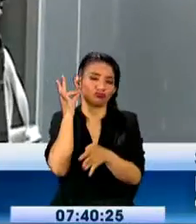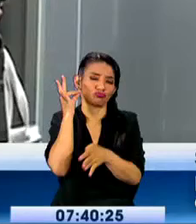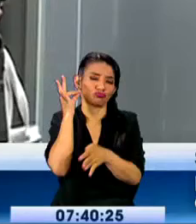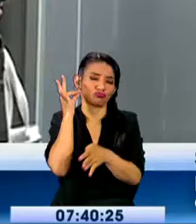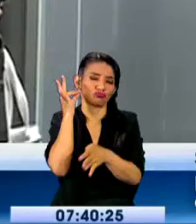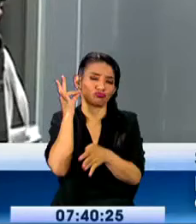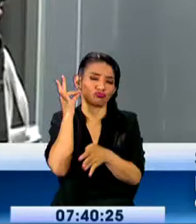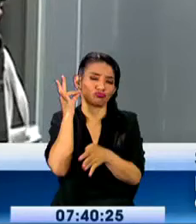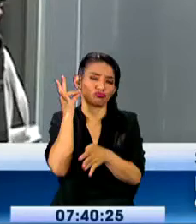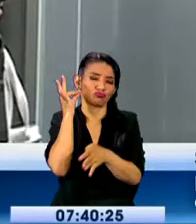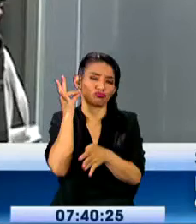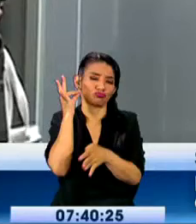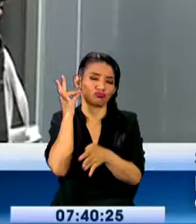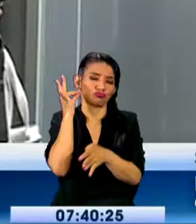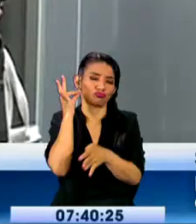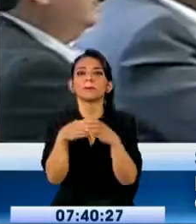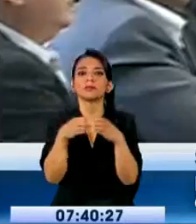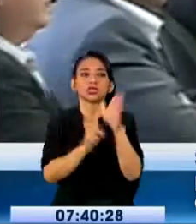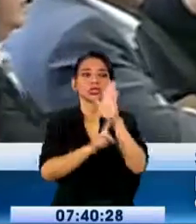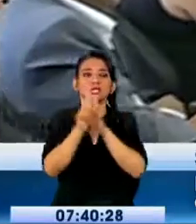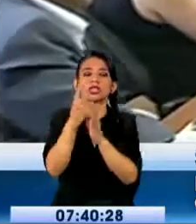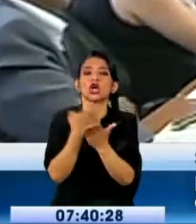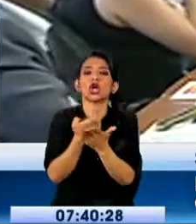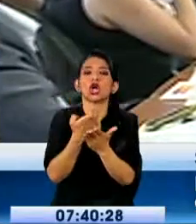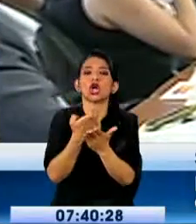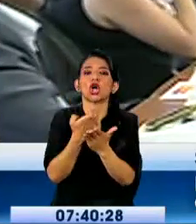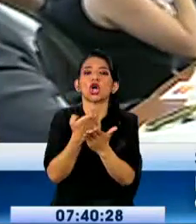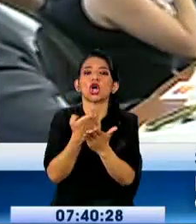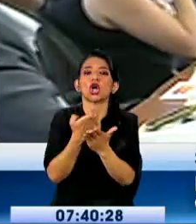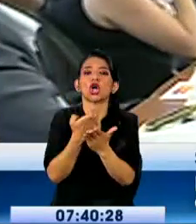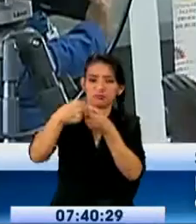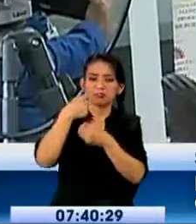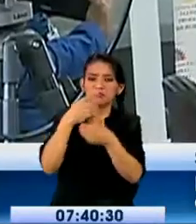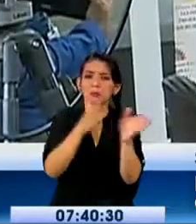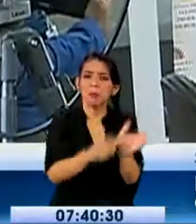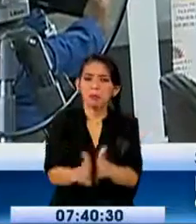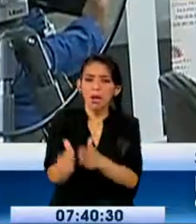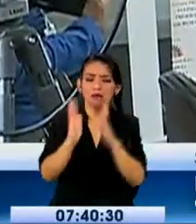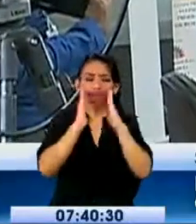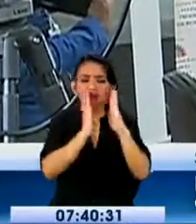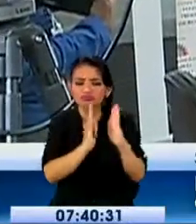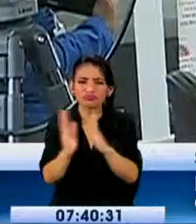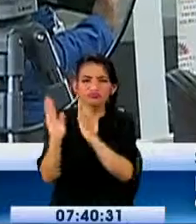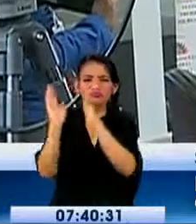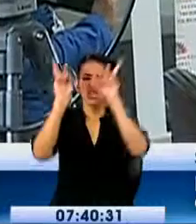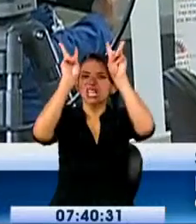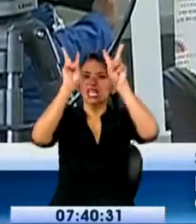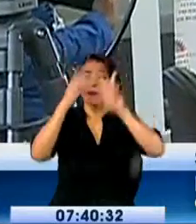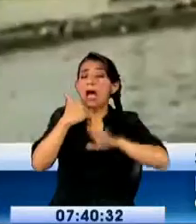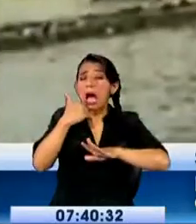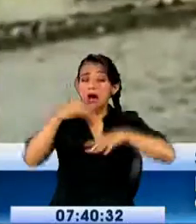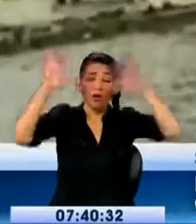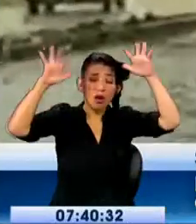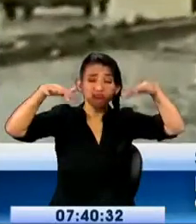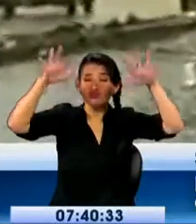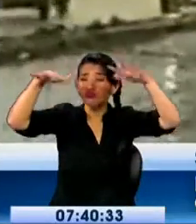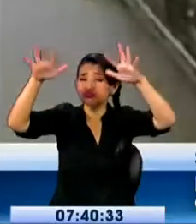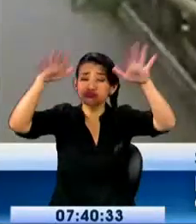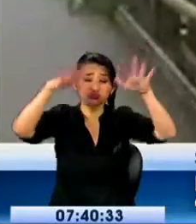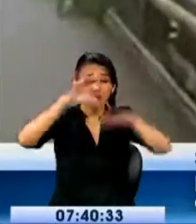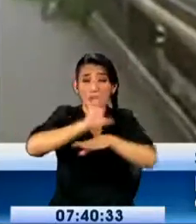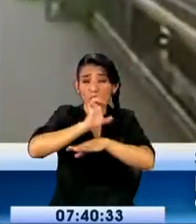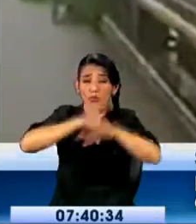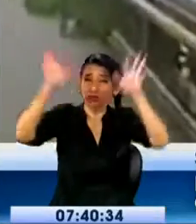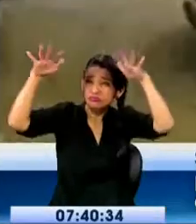fue convocada a la Comisión de Desarrollo Económico para informar sobre el plan de contingencia que se llevará a cabo en caso de que Ecuador se